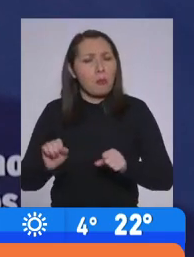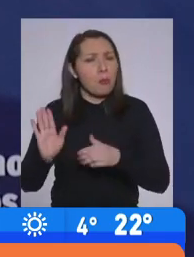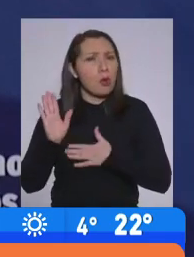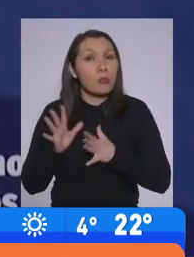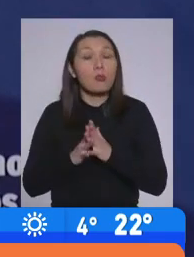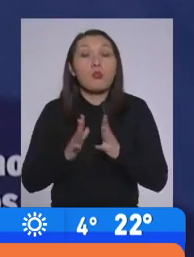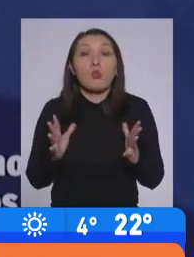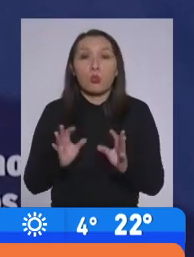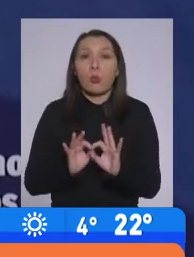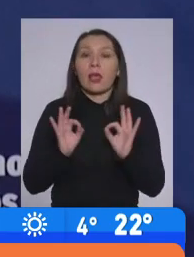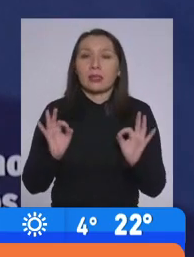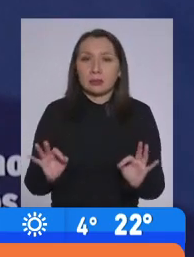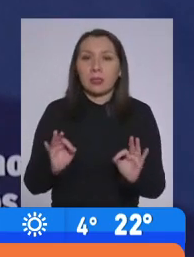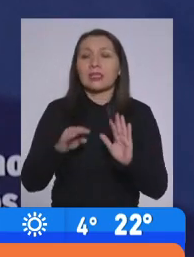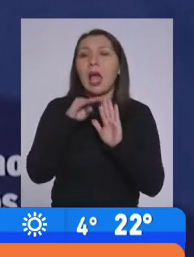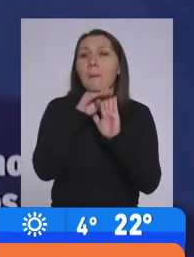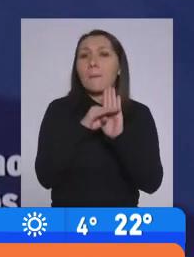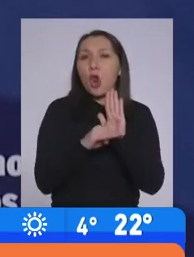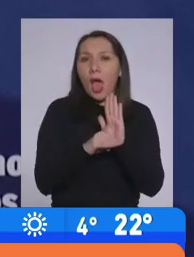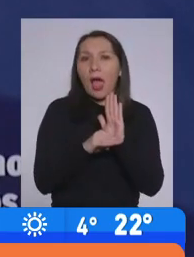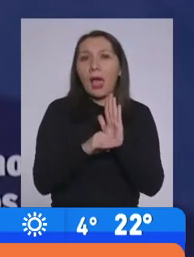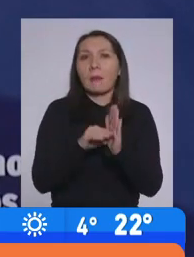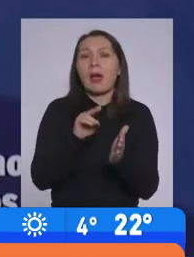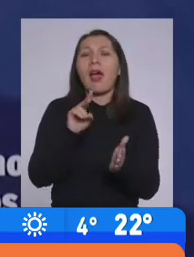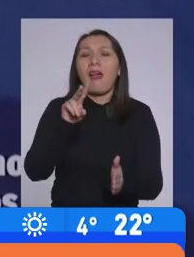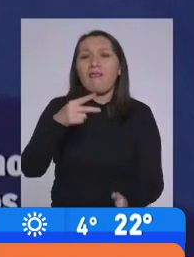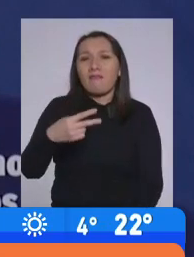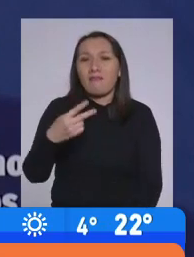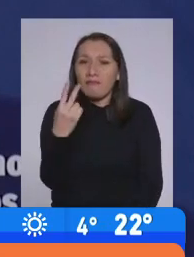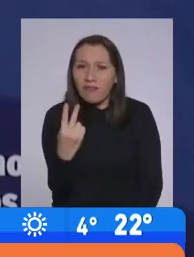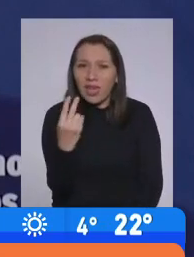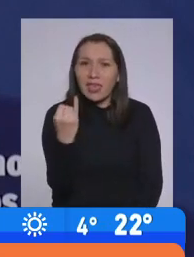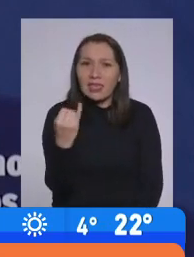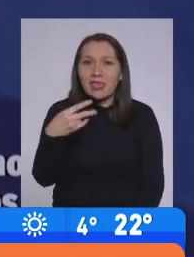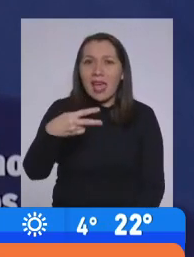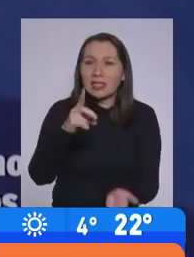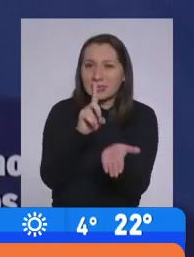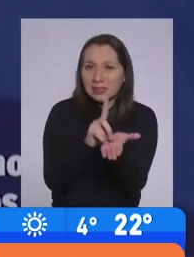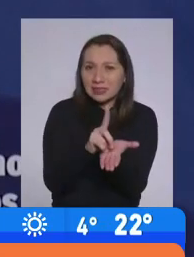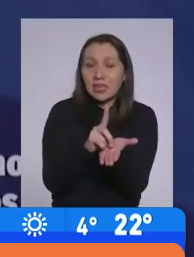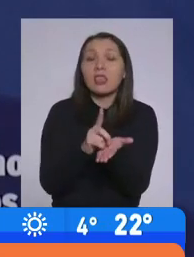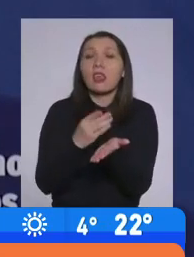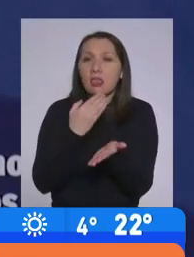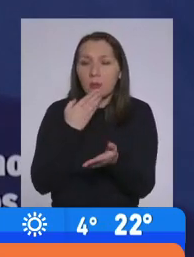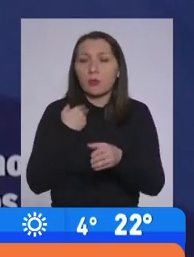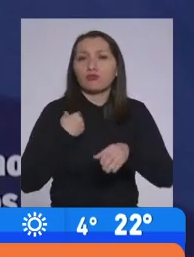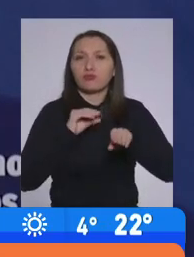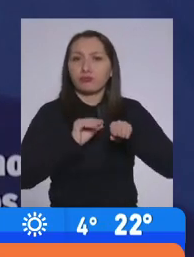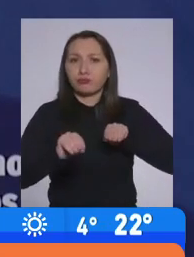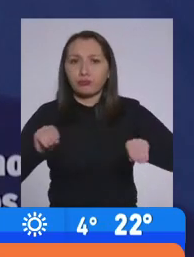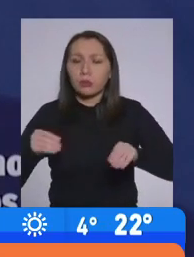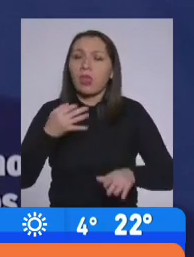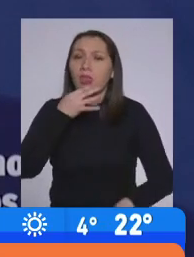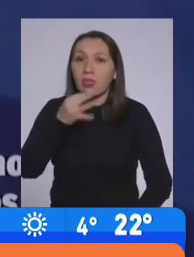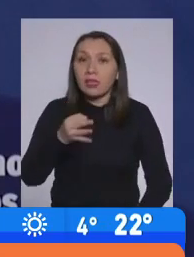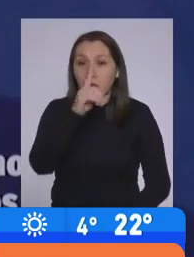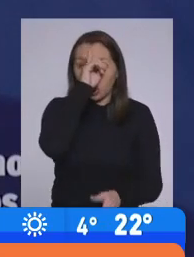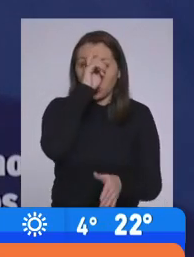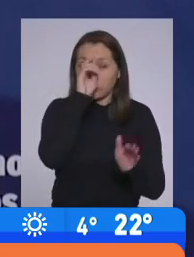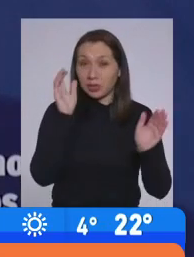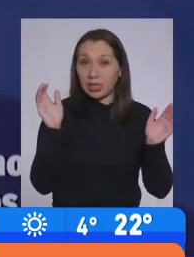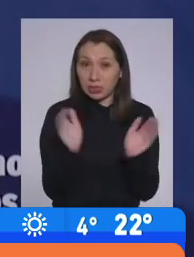especial con el programa de vih/sida y he hecho un llamado justamente a que la atención